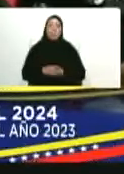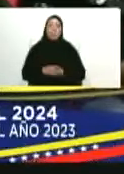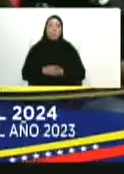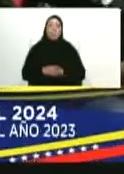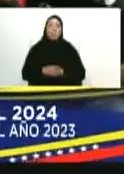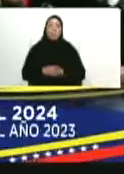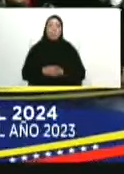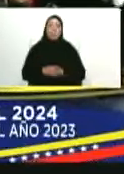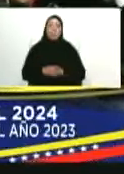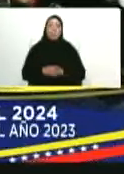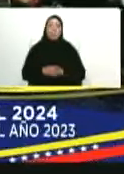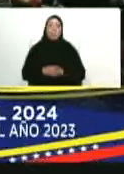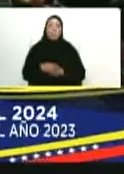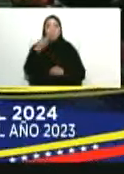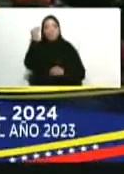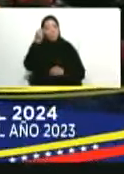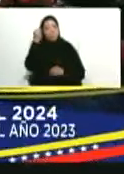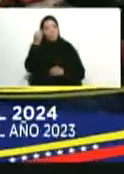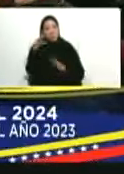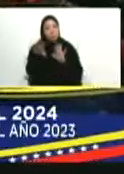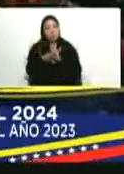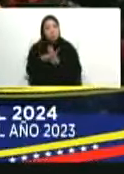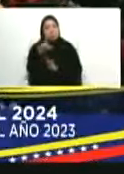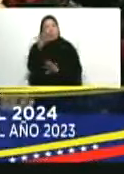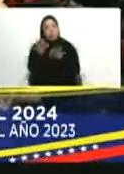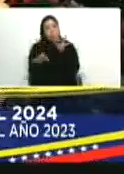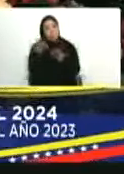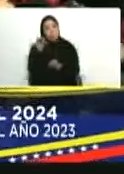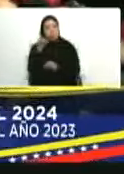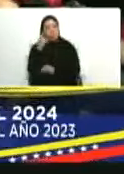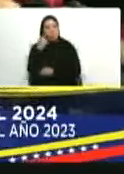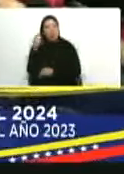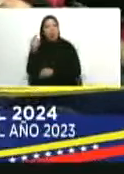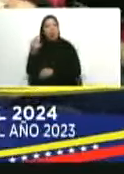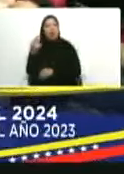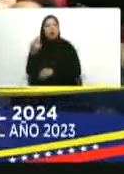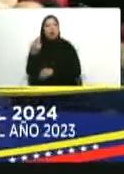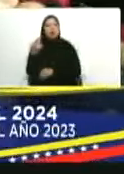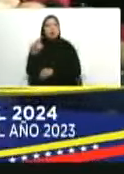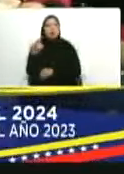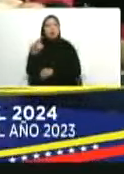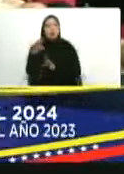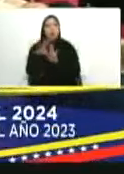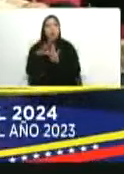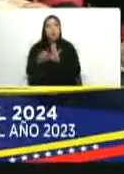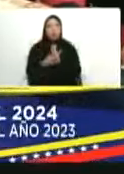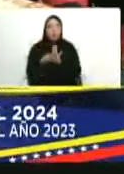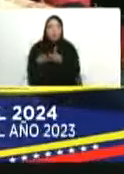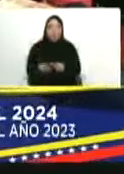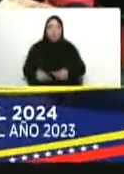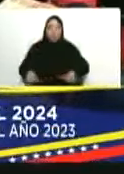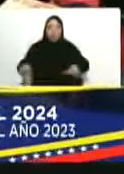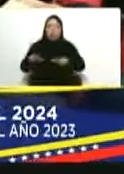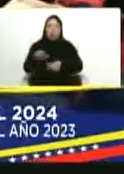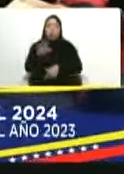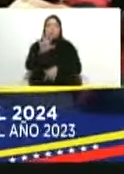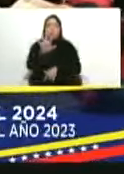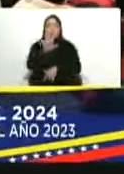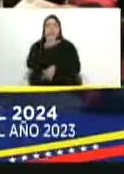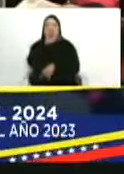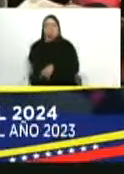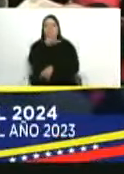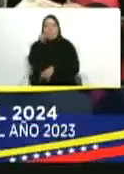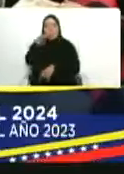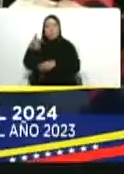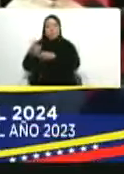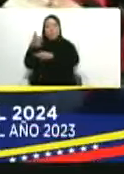Además, se reformó la organización de las salas del tribunal, estableciendo que la sala constitucional está integrada por 5 magistrados